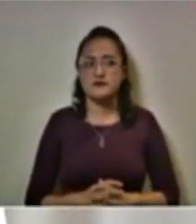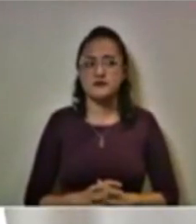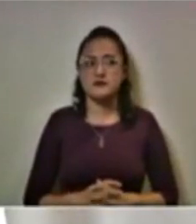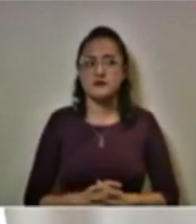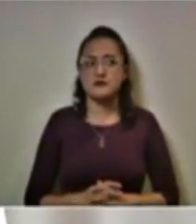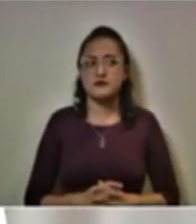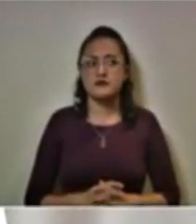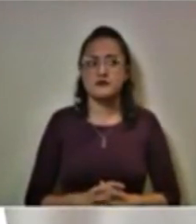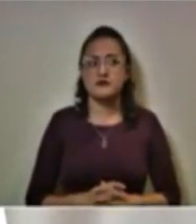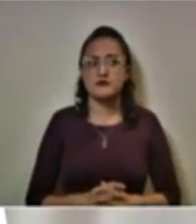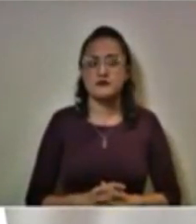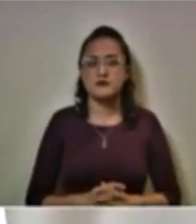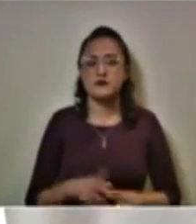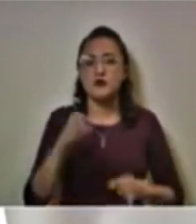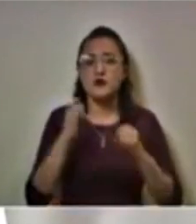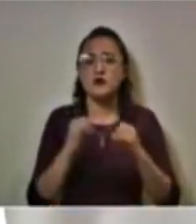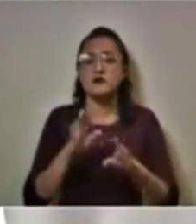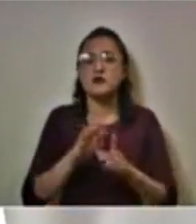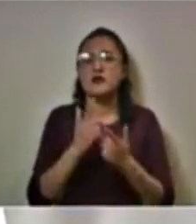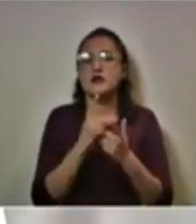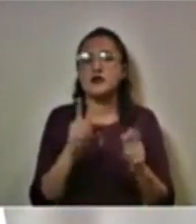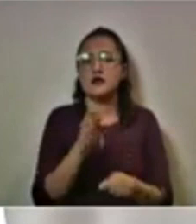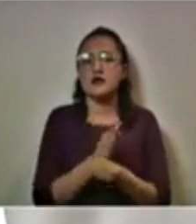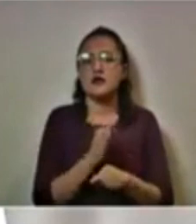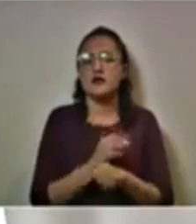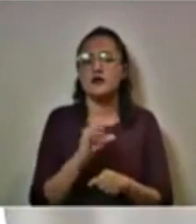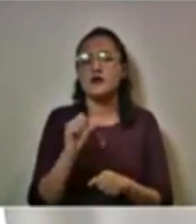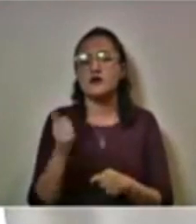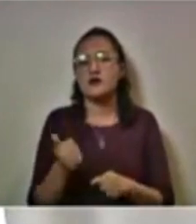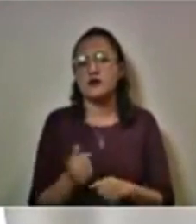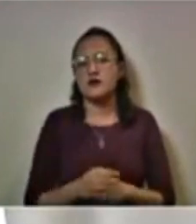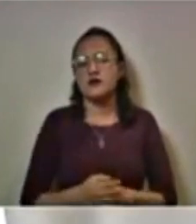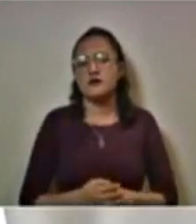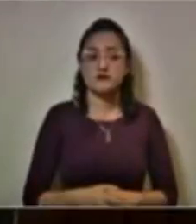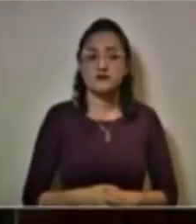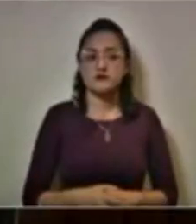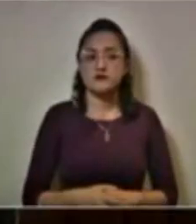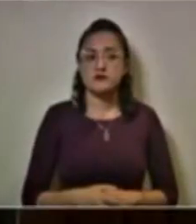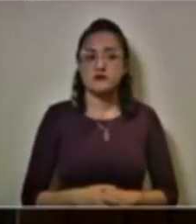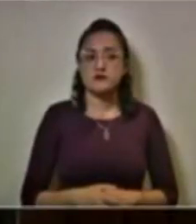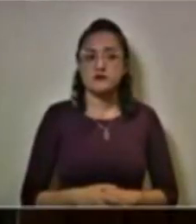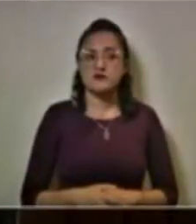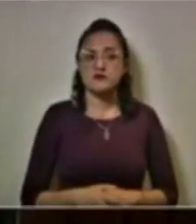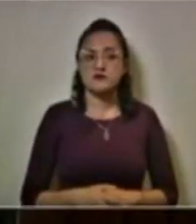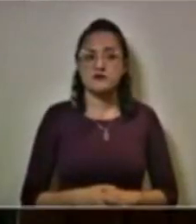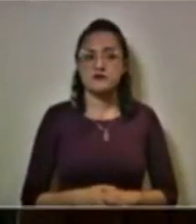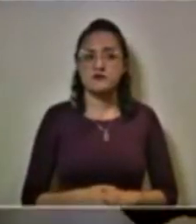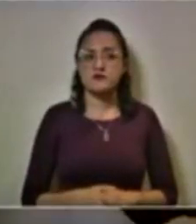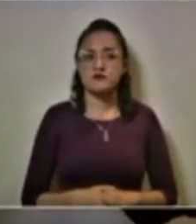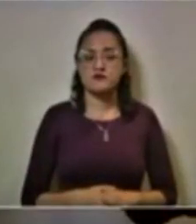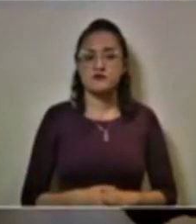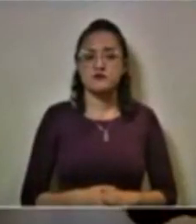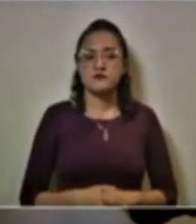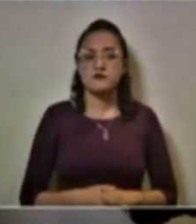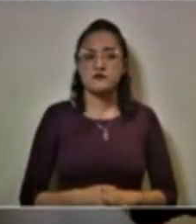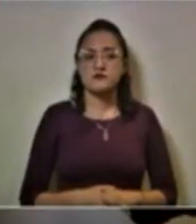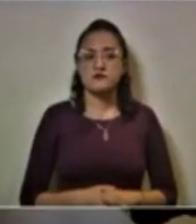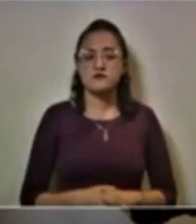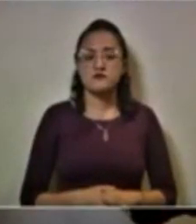19 tras confirmarse el contagio de coronavirus de la titular del área de prensa estatal a ver quiero hacer